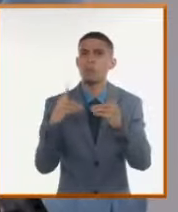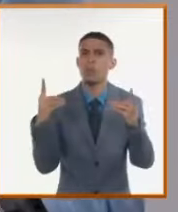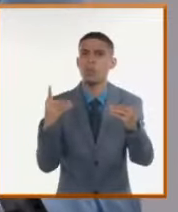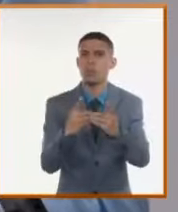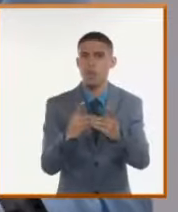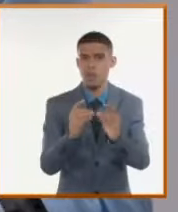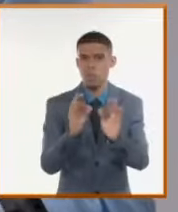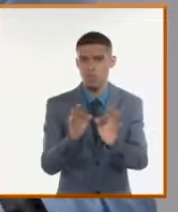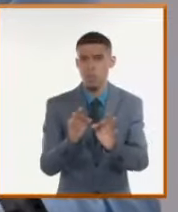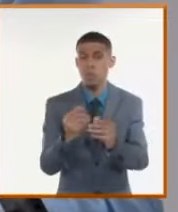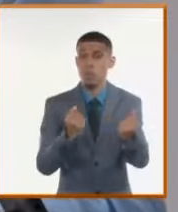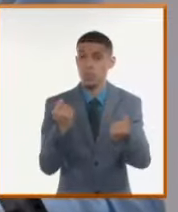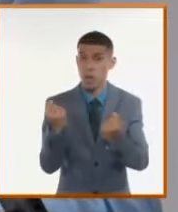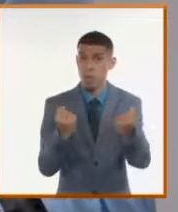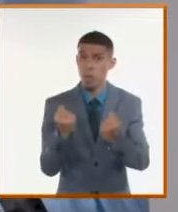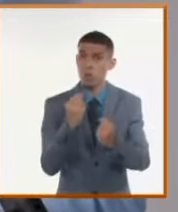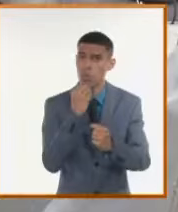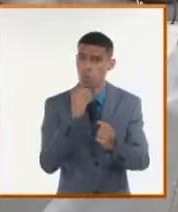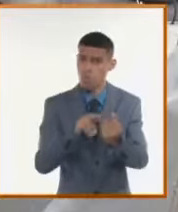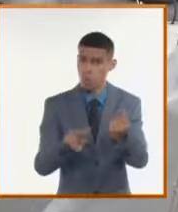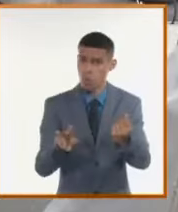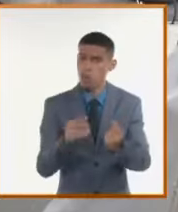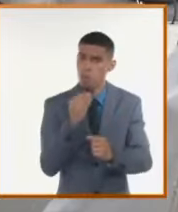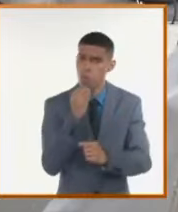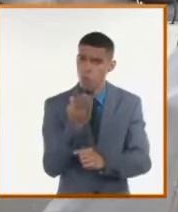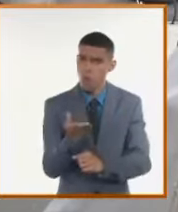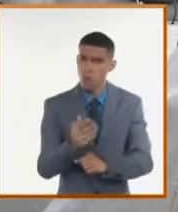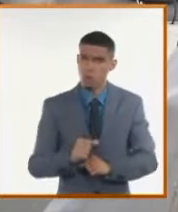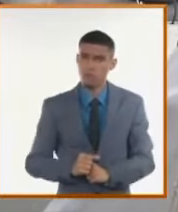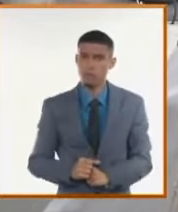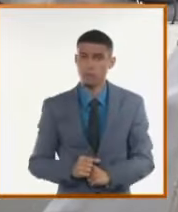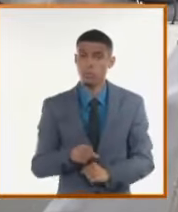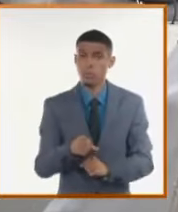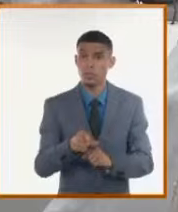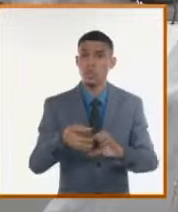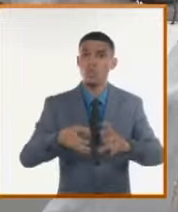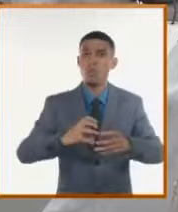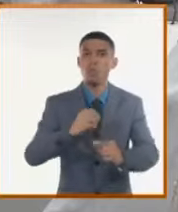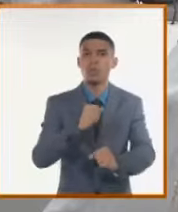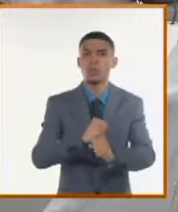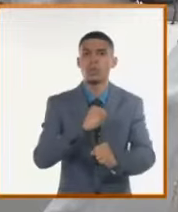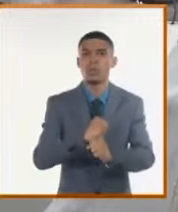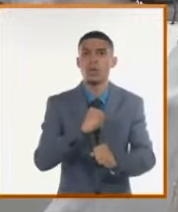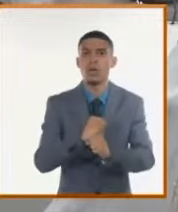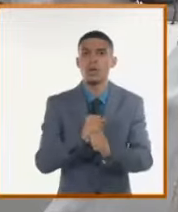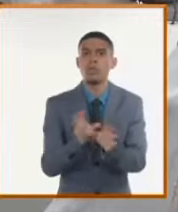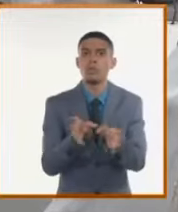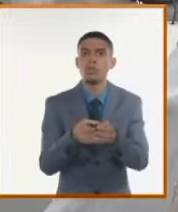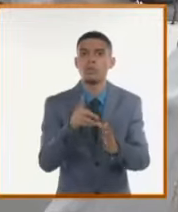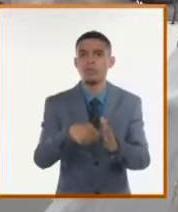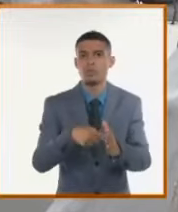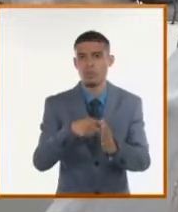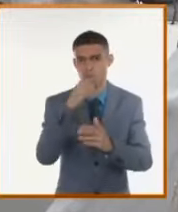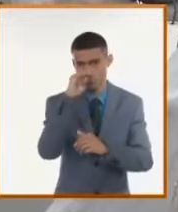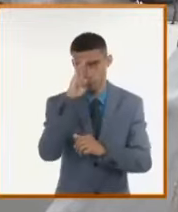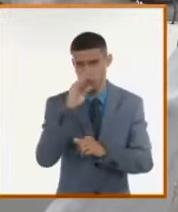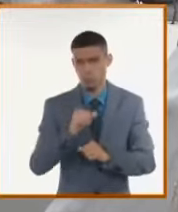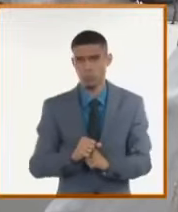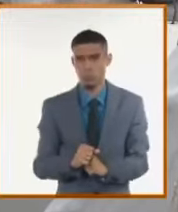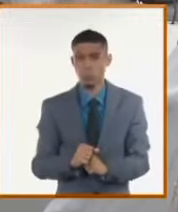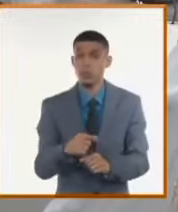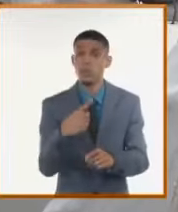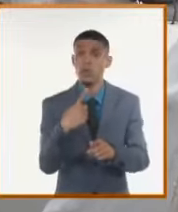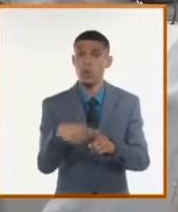representación en cualquier provincia es una una predicción de trabajo Clara de la Unión de ferrocarril Ahora hay otra